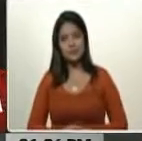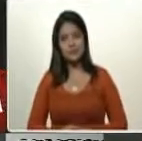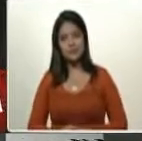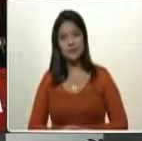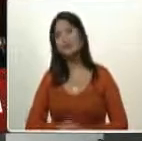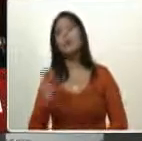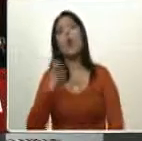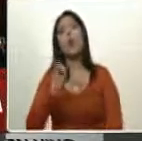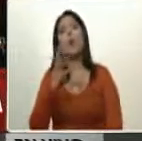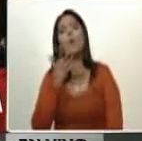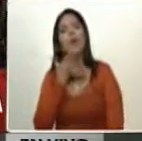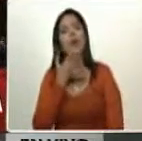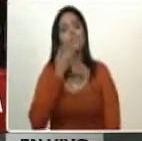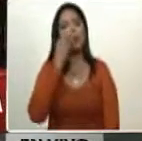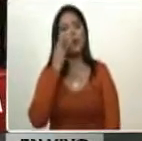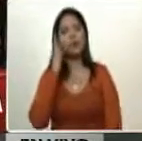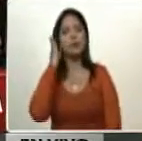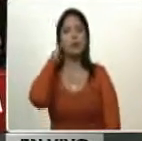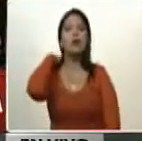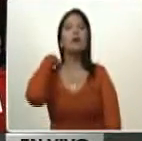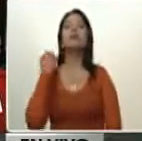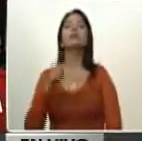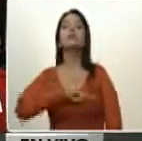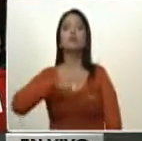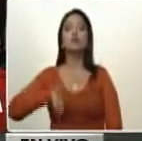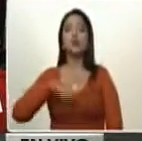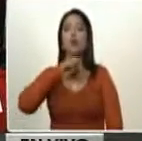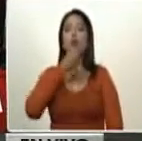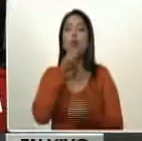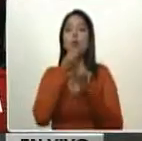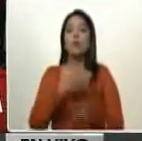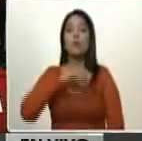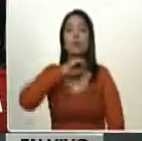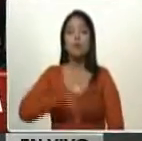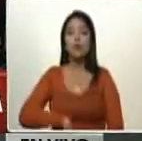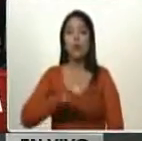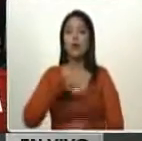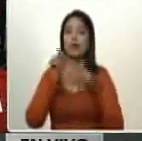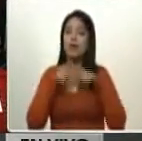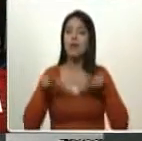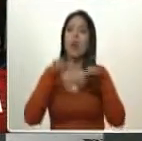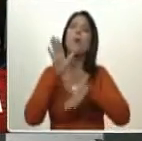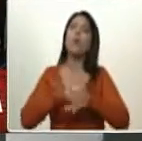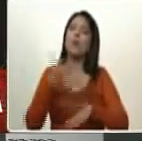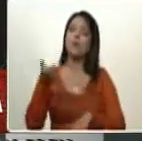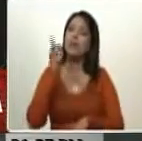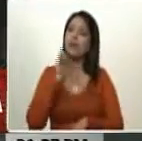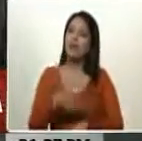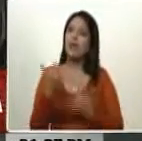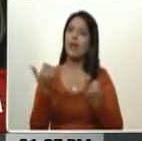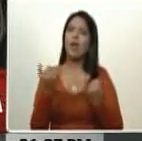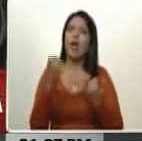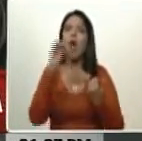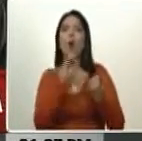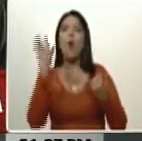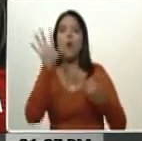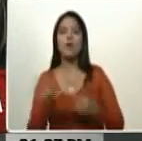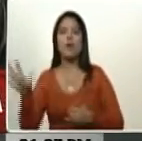¿O por qué, por ejemplo, si hablamos de la historia regional, por qué tiene que existir Oriente como